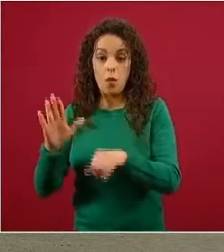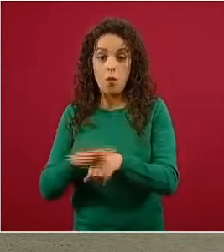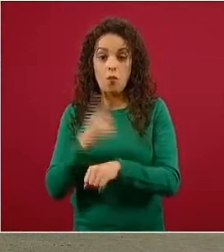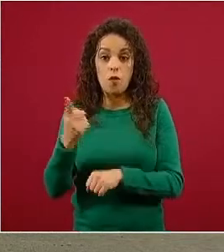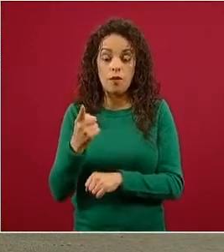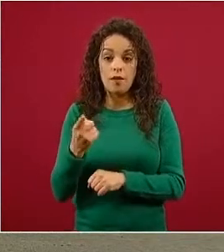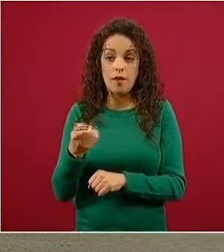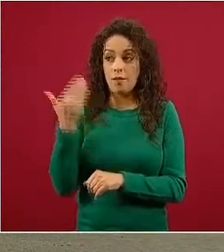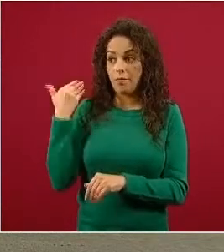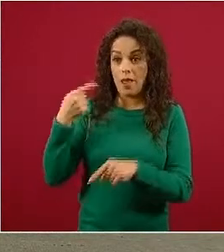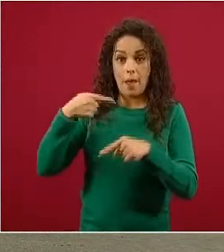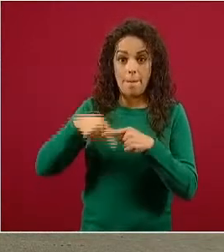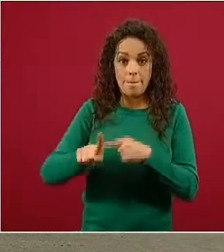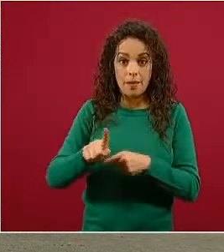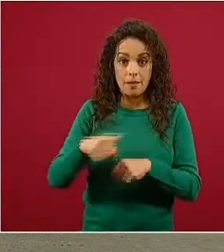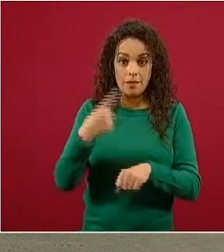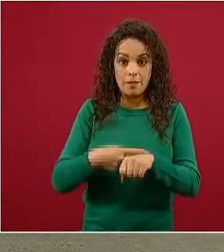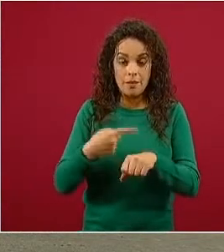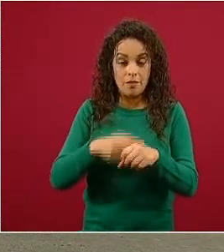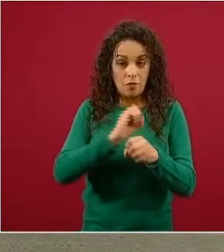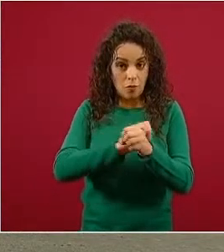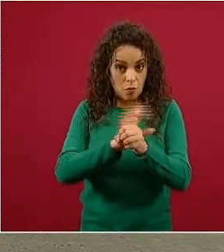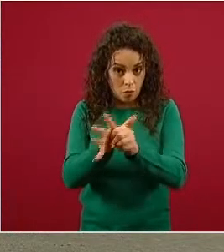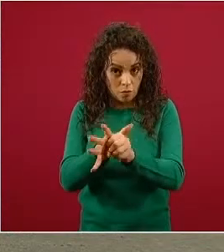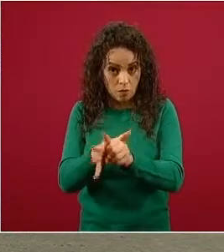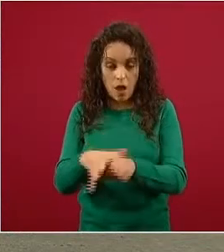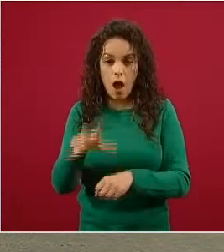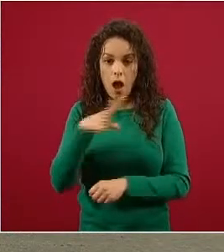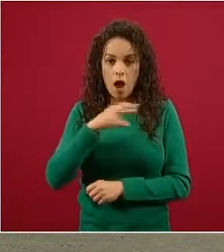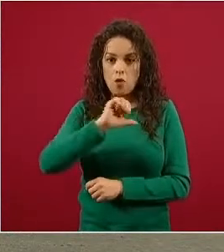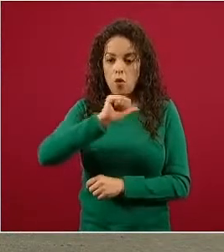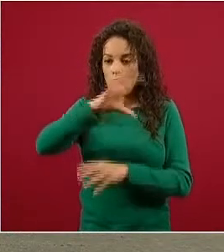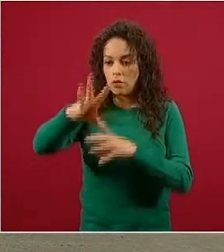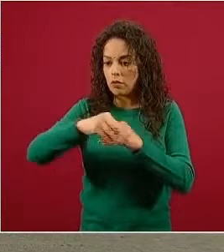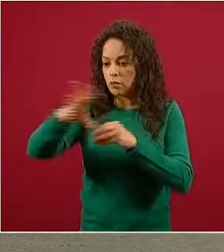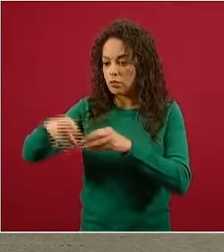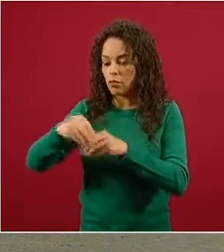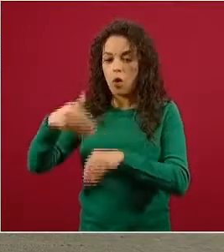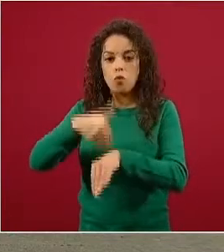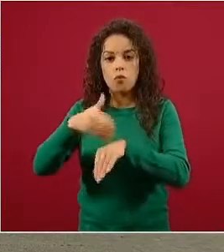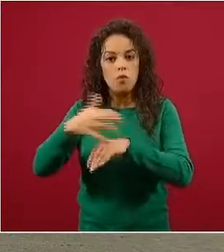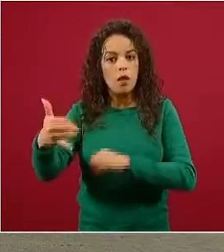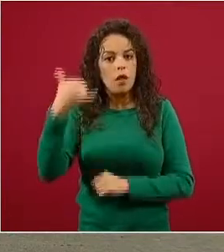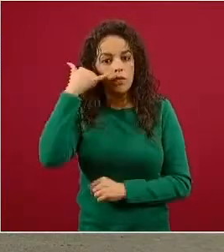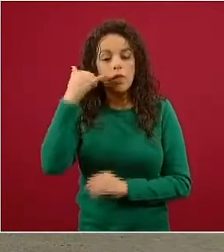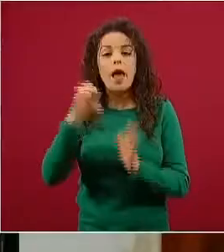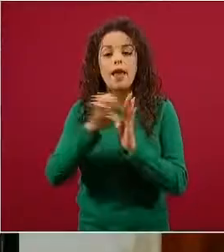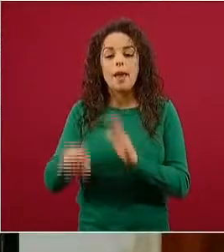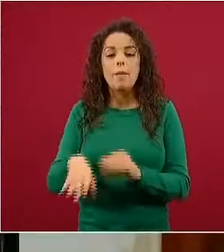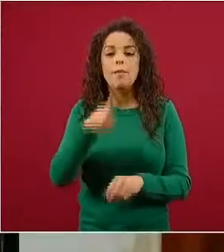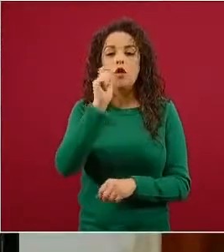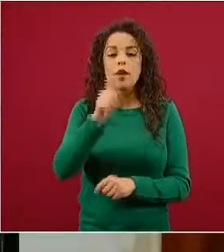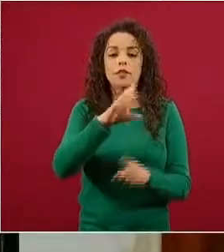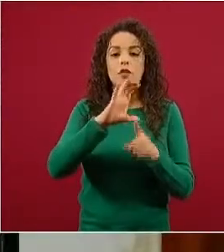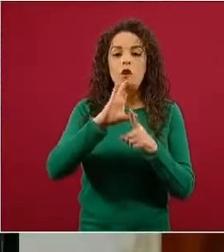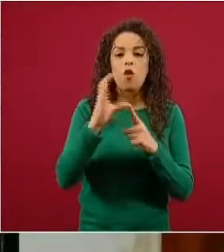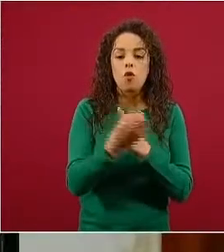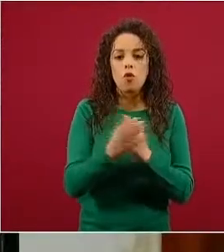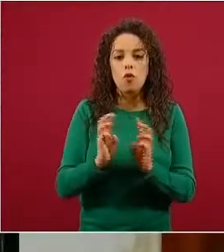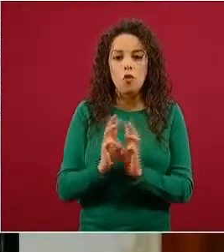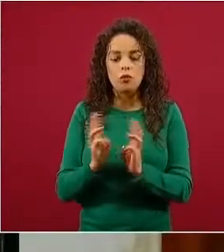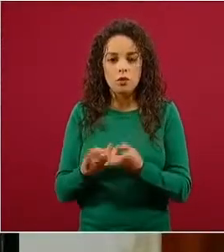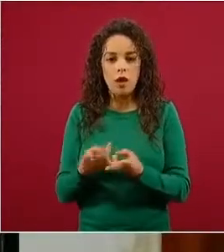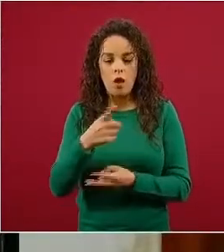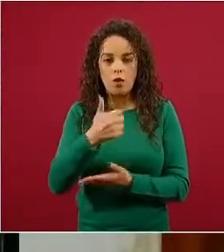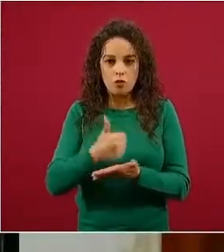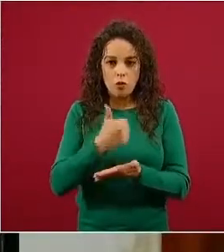Sí, bueno, los números es sobre todo para la asistencia en caso de que alguien necesite o que se sienta en crisis, no nada más por duelo, sino,